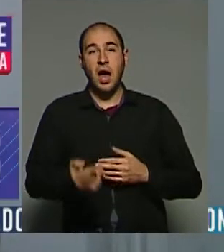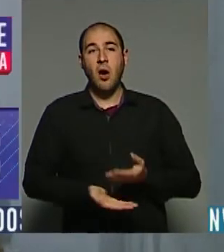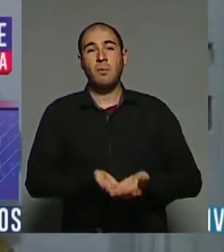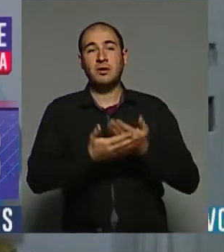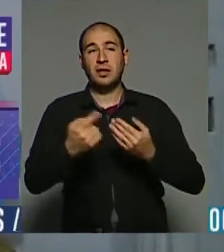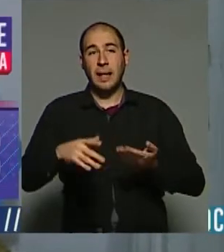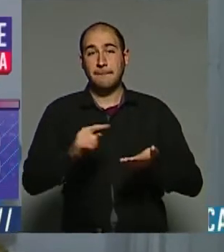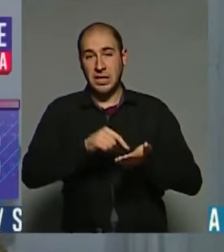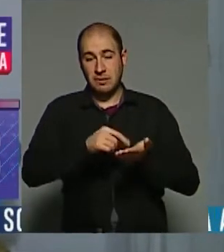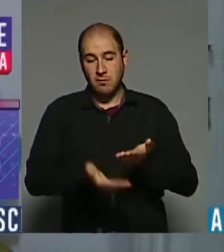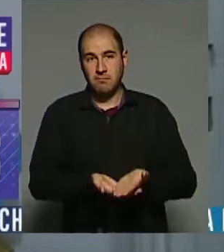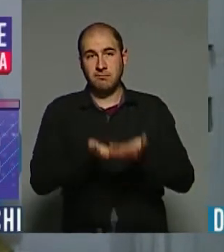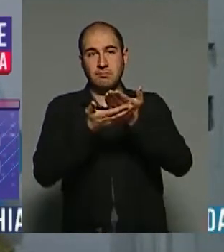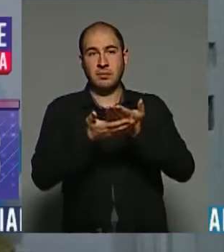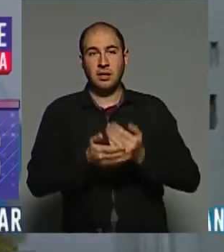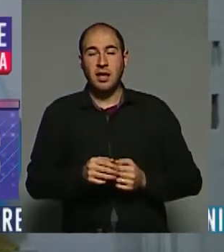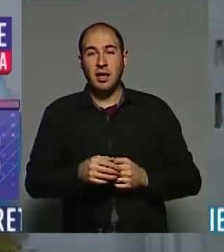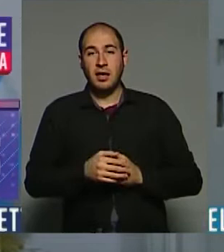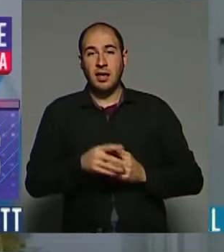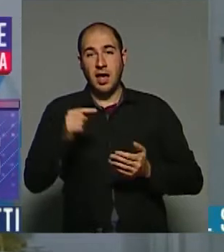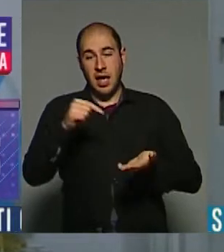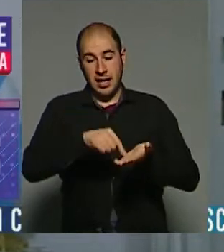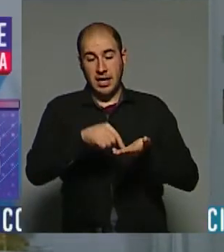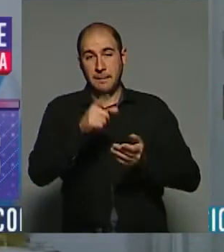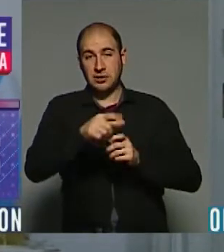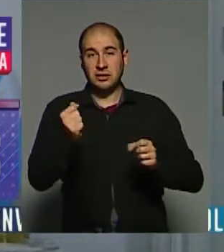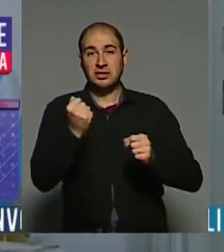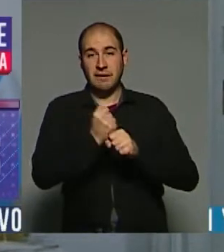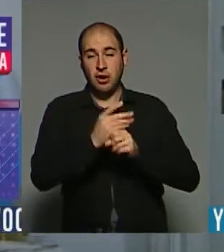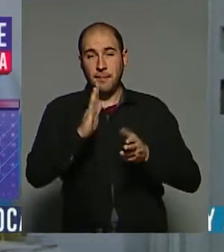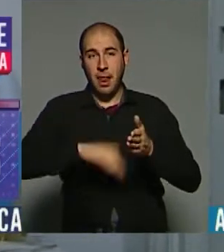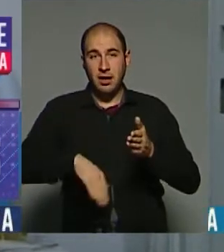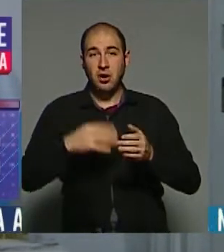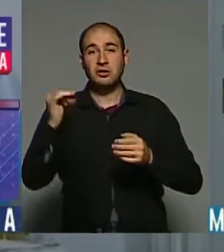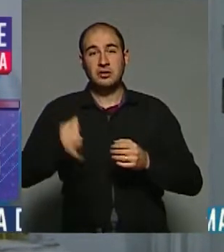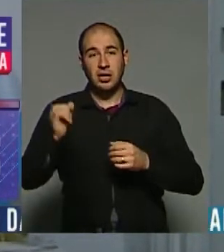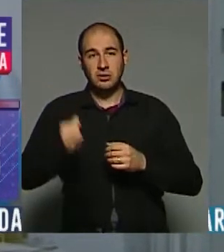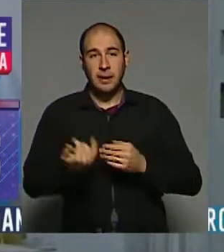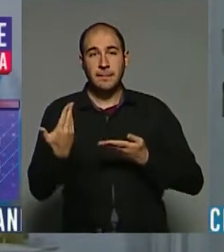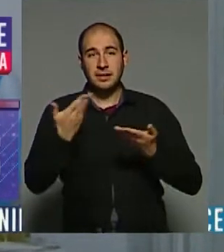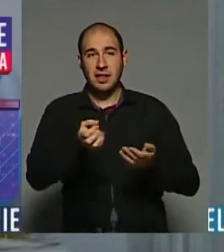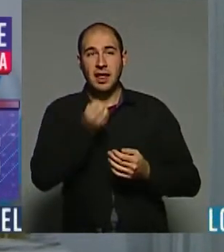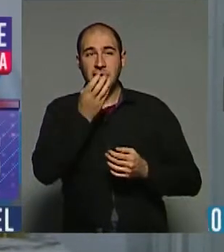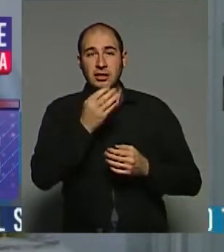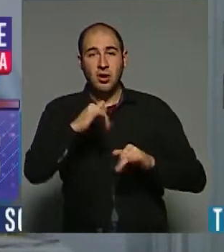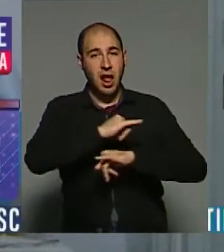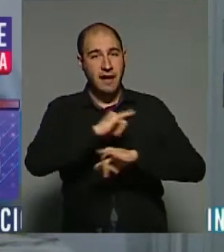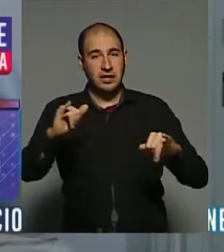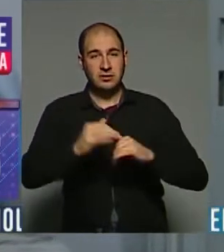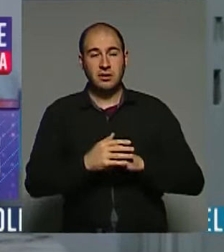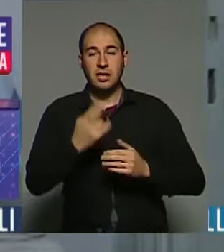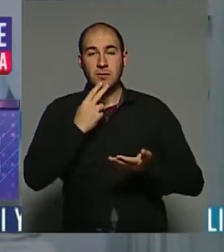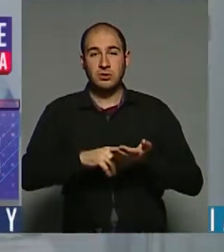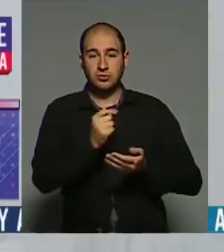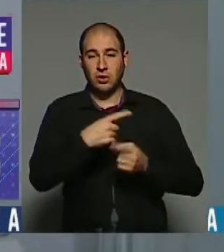es el mínimo a partir del cual los empleados en relación de dependencia están obligados a presentar una declaración informativa de